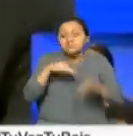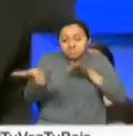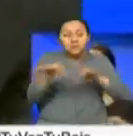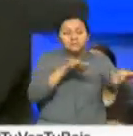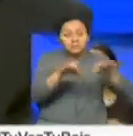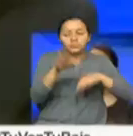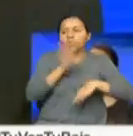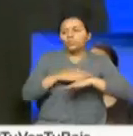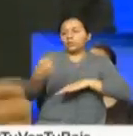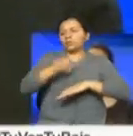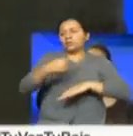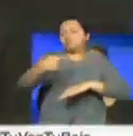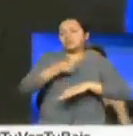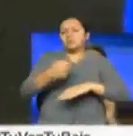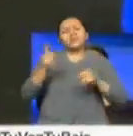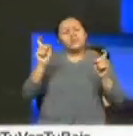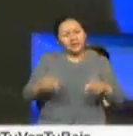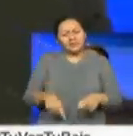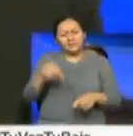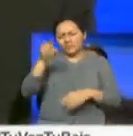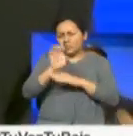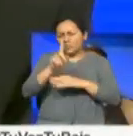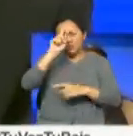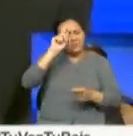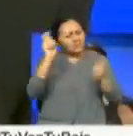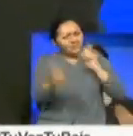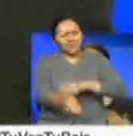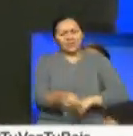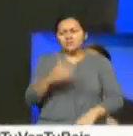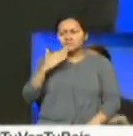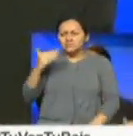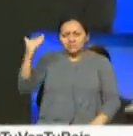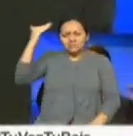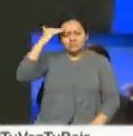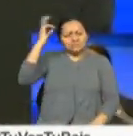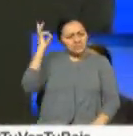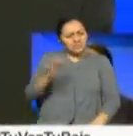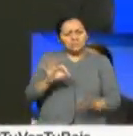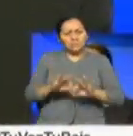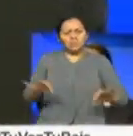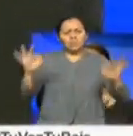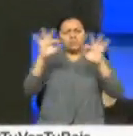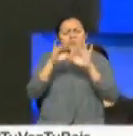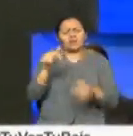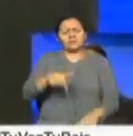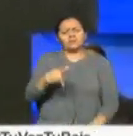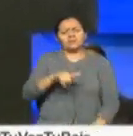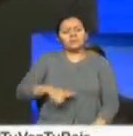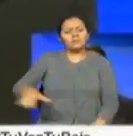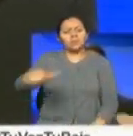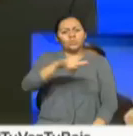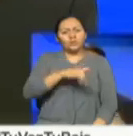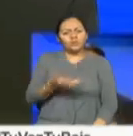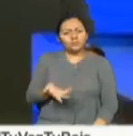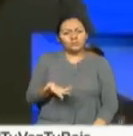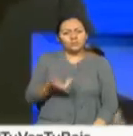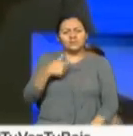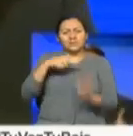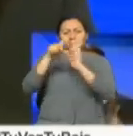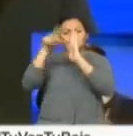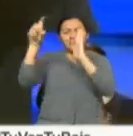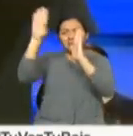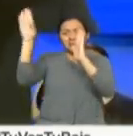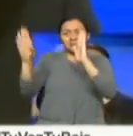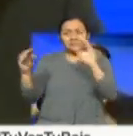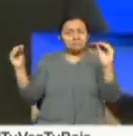culpables. Tiene que cambiar eso en la cultura del Ecuador. Tenemos que madurar como democracia, por favor. Nadie ha tratado tan duro de Brecht en el mundo,